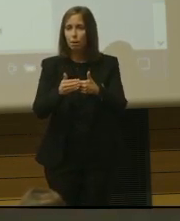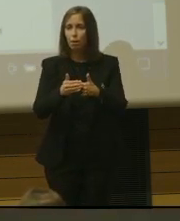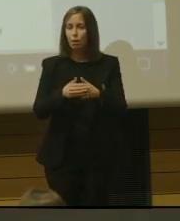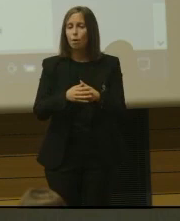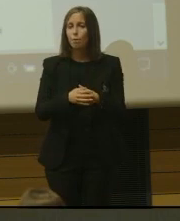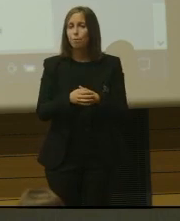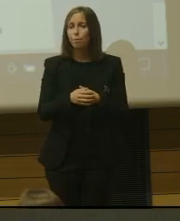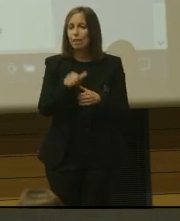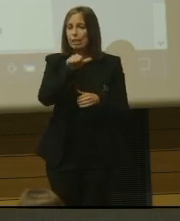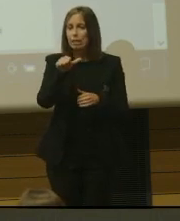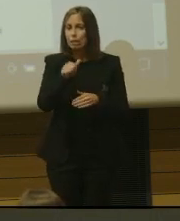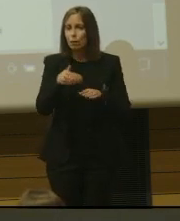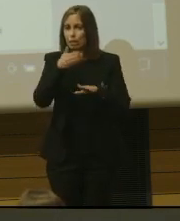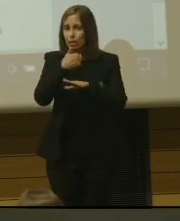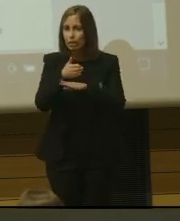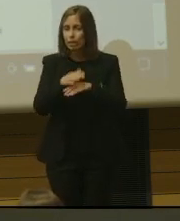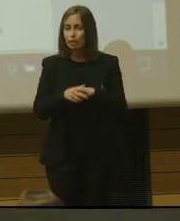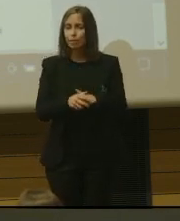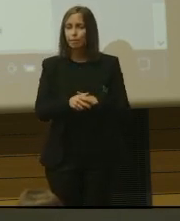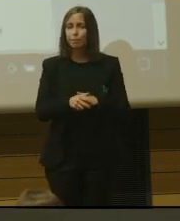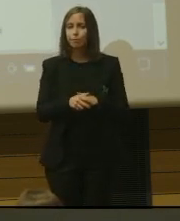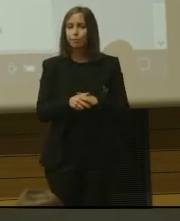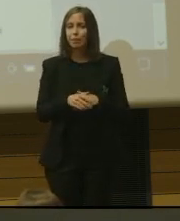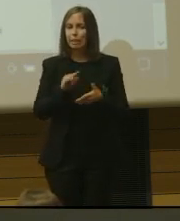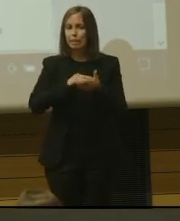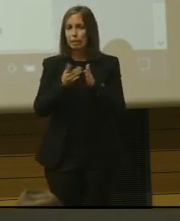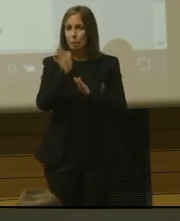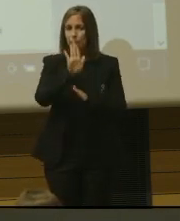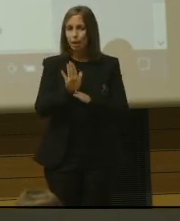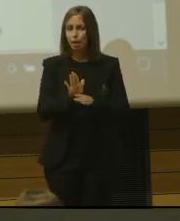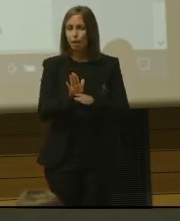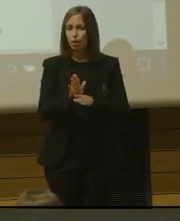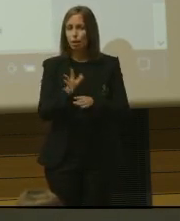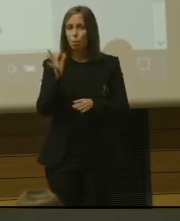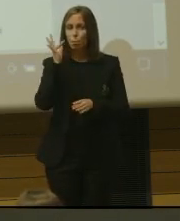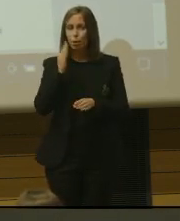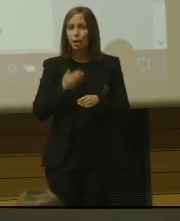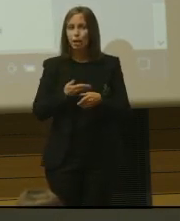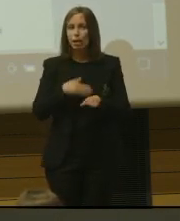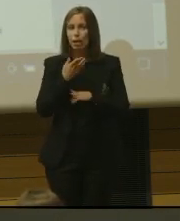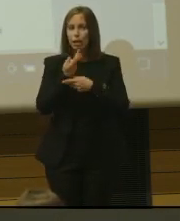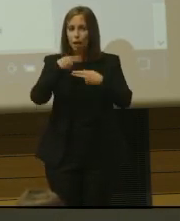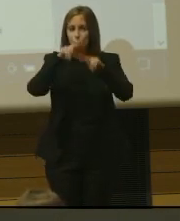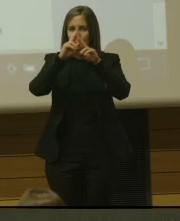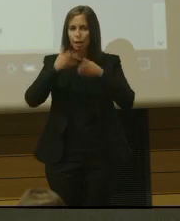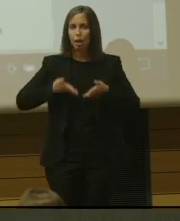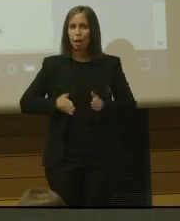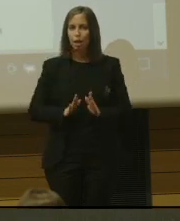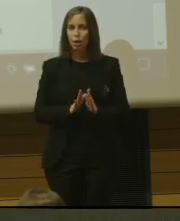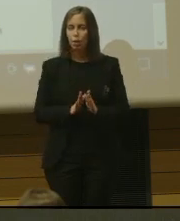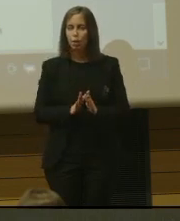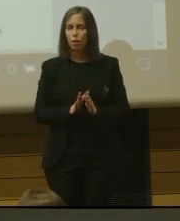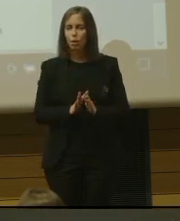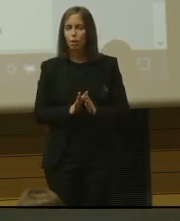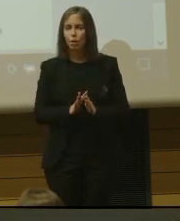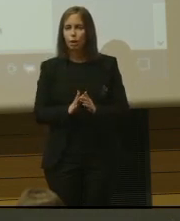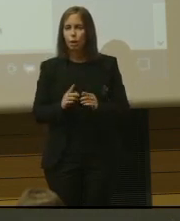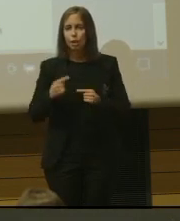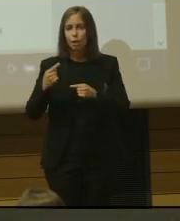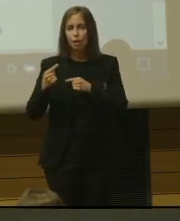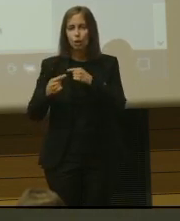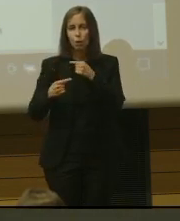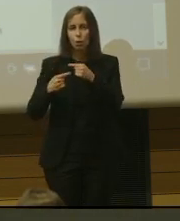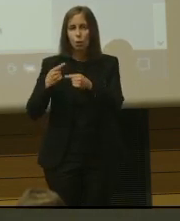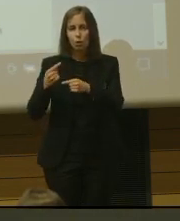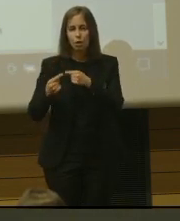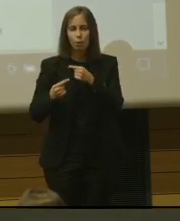bueno, el sistema más o menos es el mismo. Y resulta que esta señora acudió al hospital con su hijo mayor, con unas consecuencias